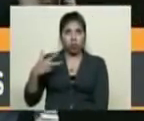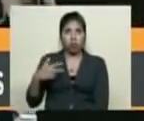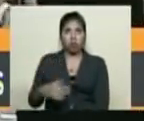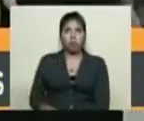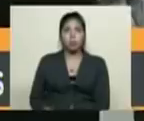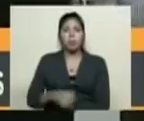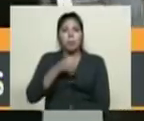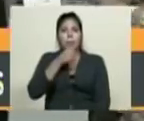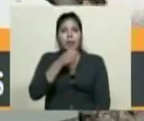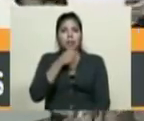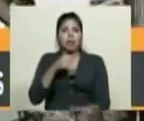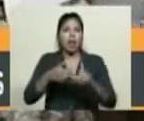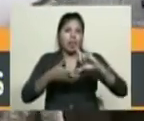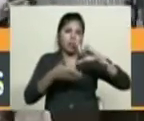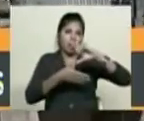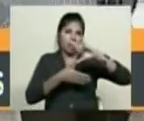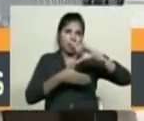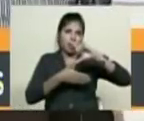Latina.